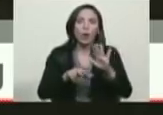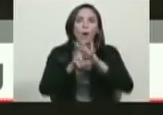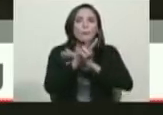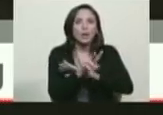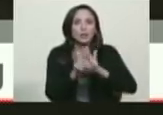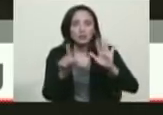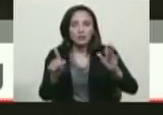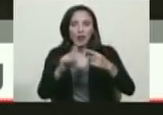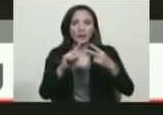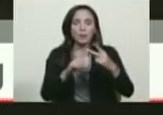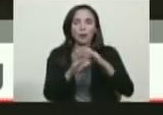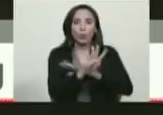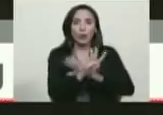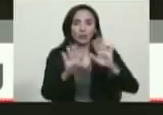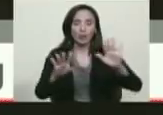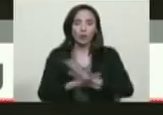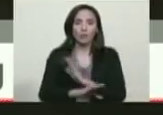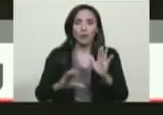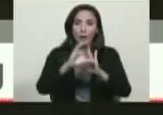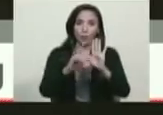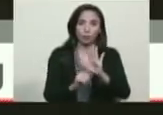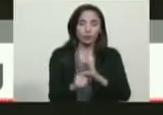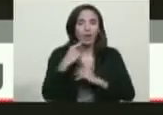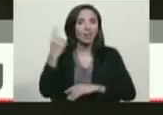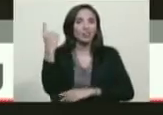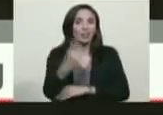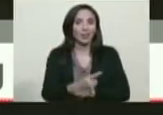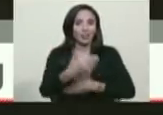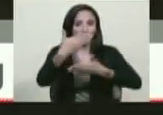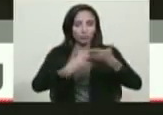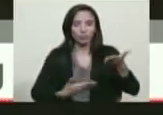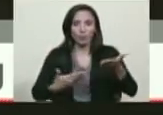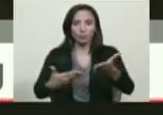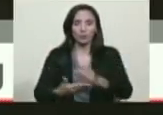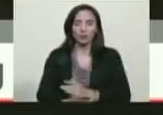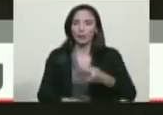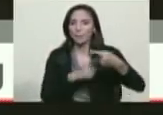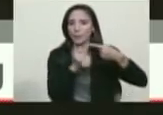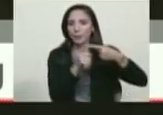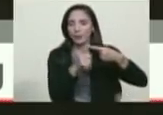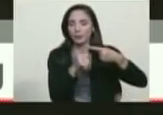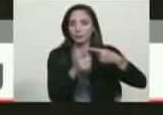constitucionales, por lo que se decide decretar lo siguiente. Primero,